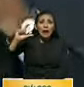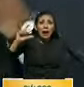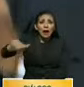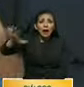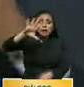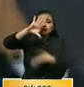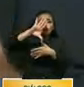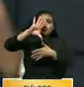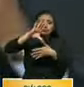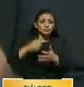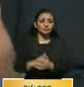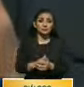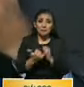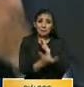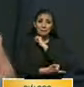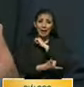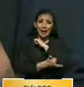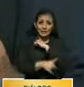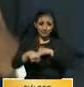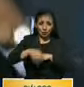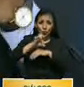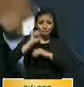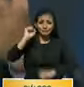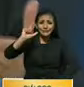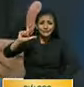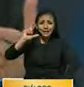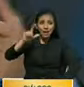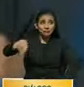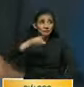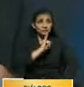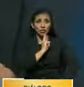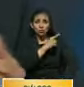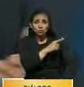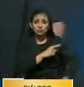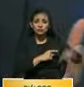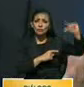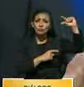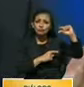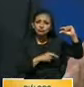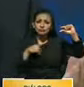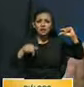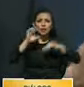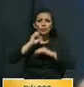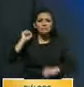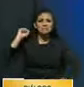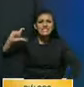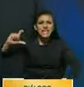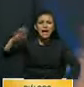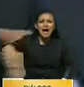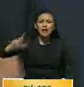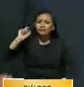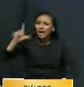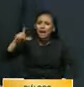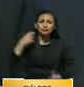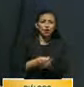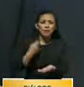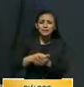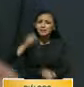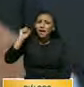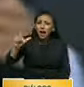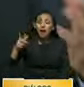América, país más caro inclusive que los de Estados Unidos. Los déficits